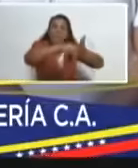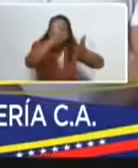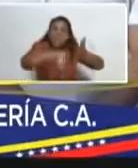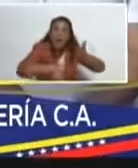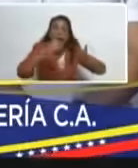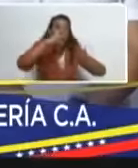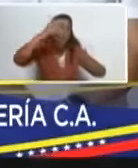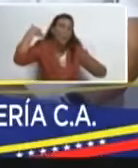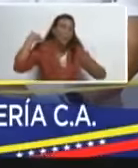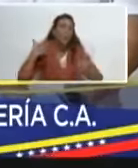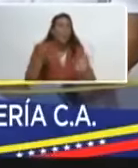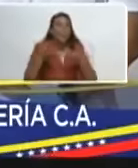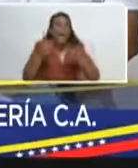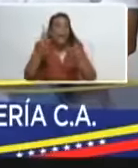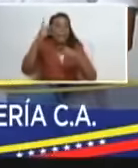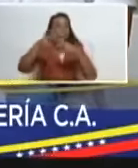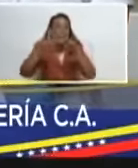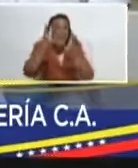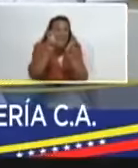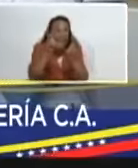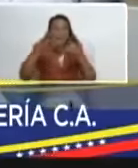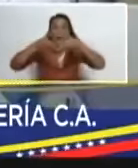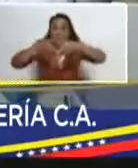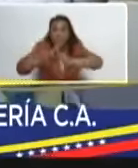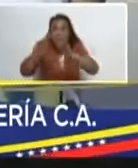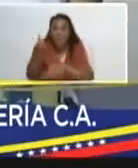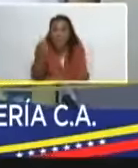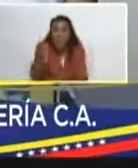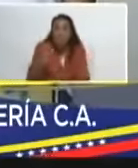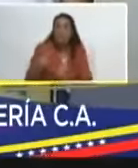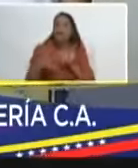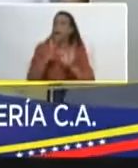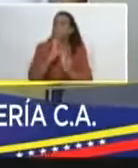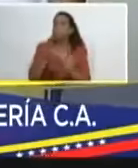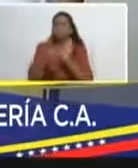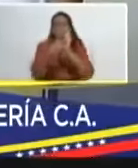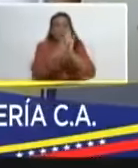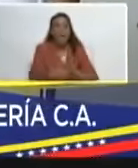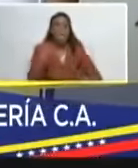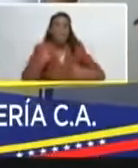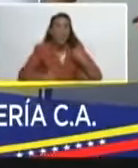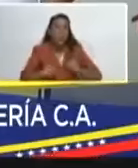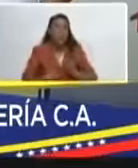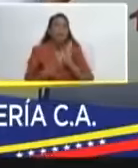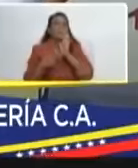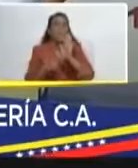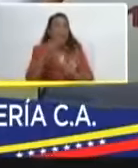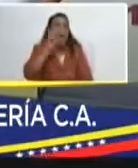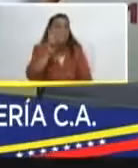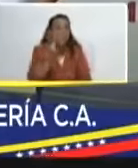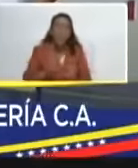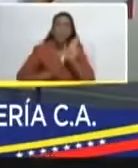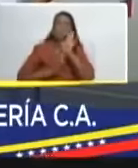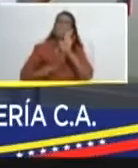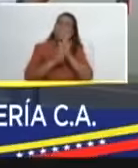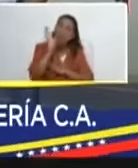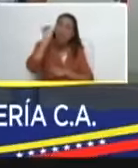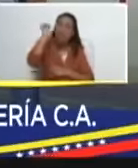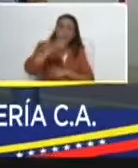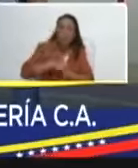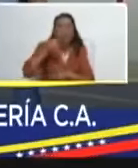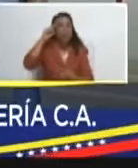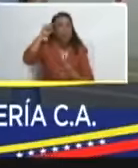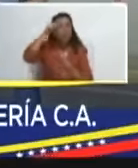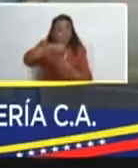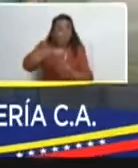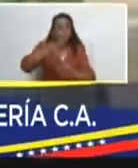materia pesquera, en materia productiva y de exportación, hablando de miércoles productivo, Venezuela crece también en sus rubros